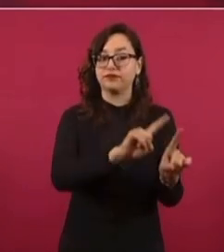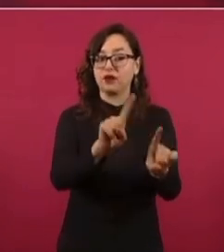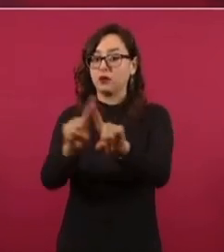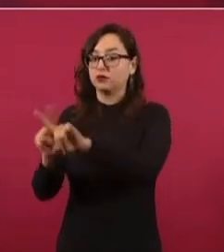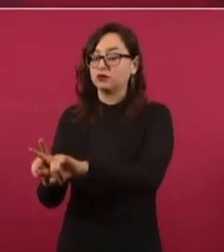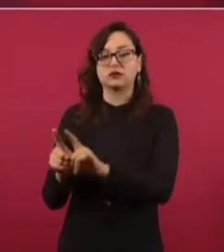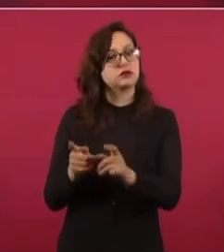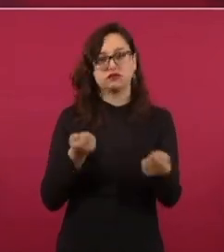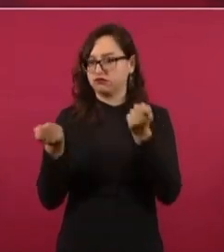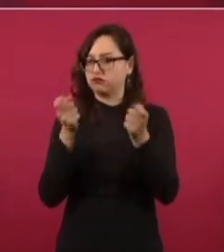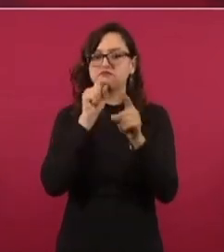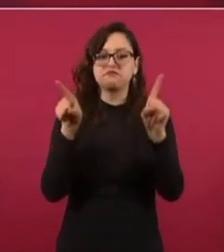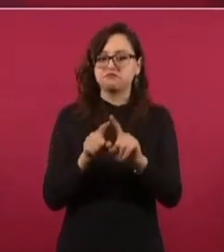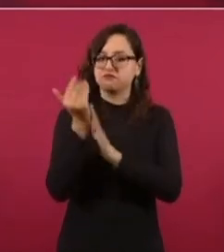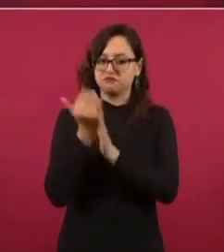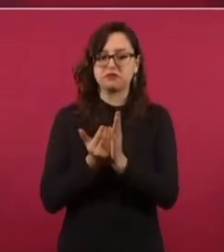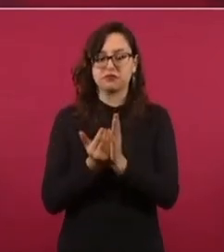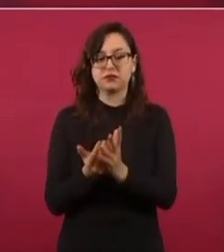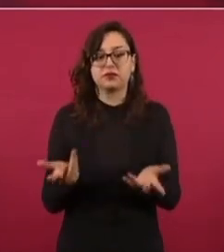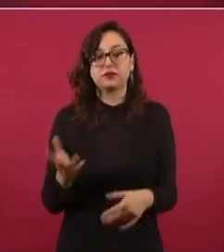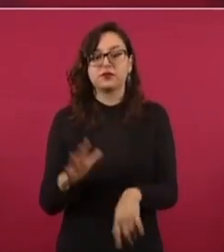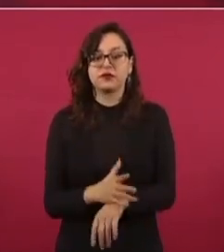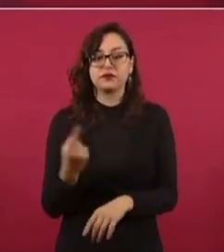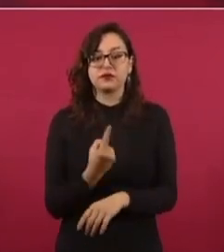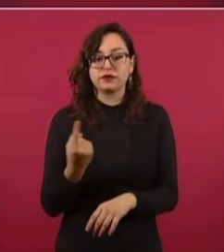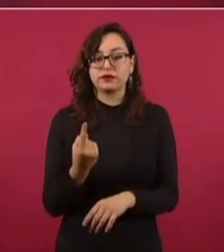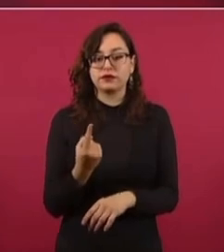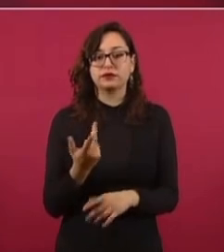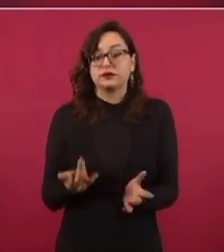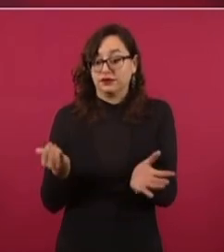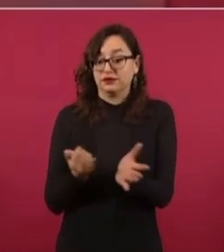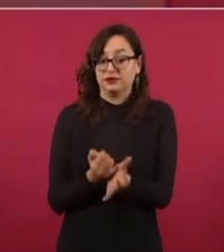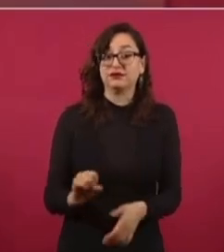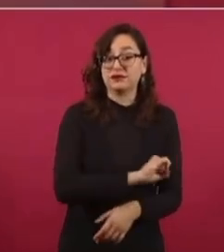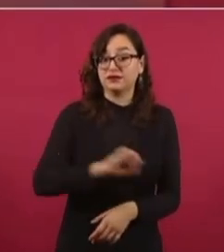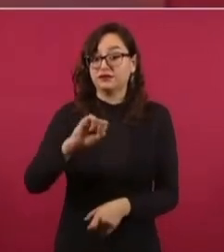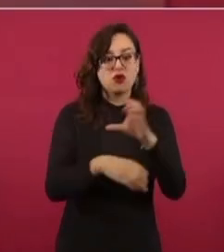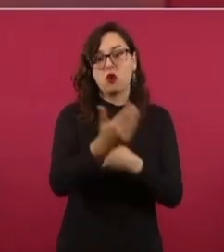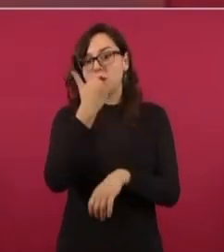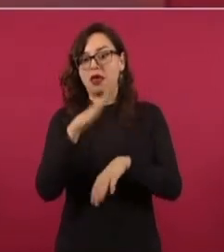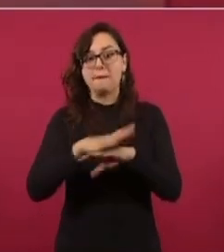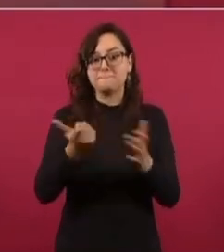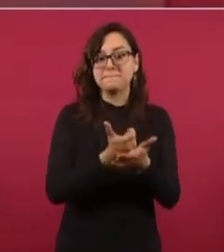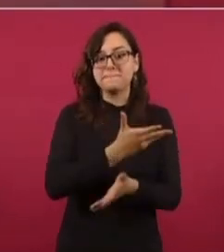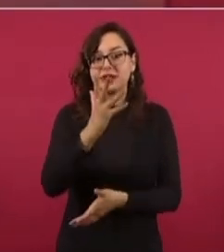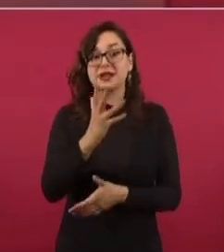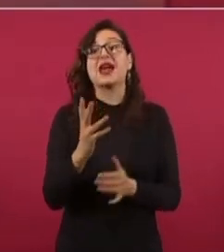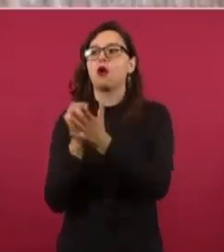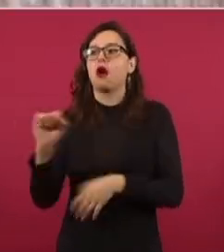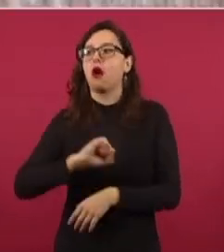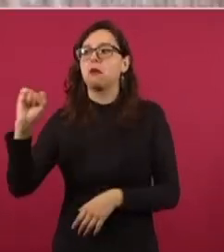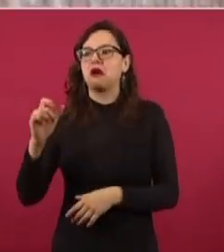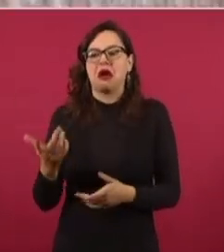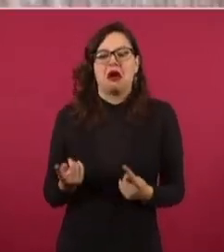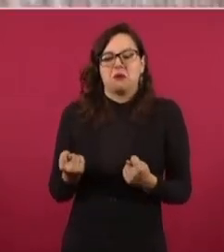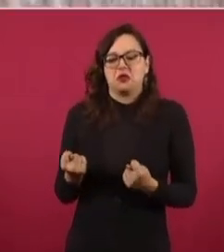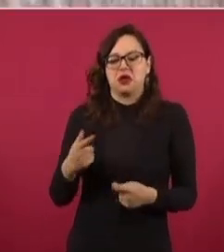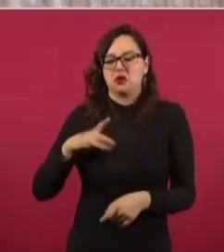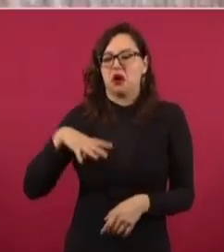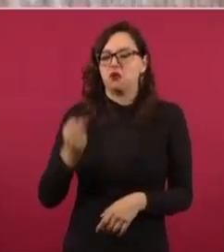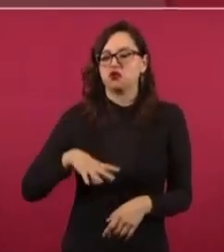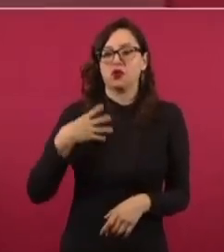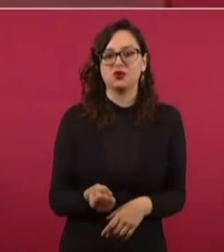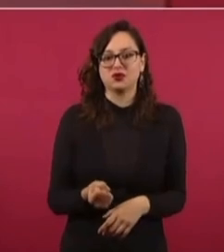Porque además de que el aumento del impuesto incrementa los precios, se aprovechan algunos distribuidores. Y si